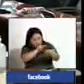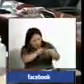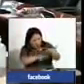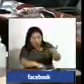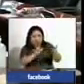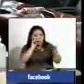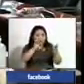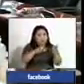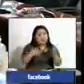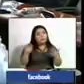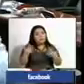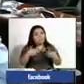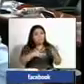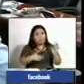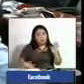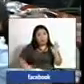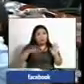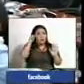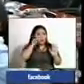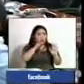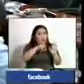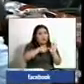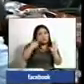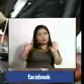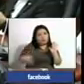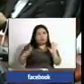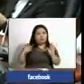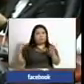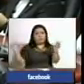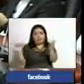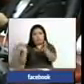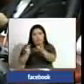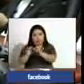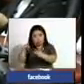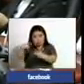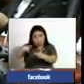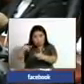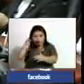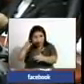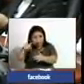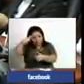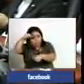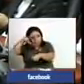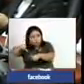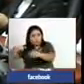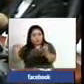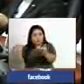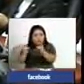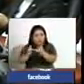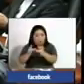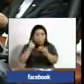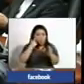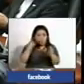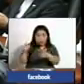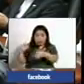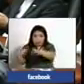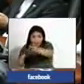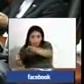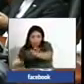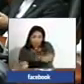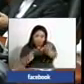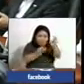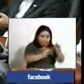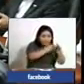publicaciones y esperan que el presidente sancione lo aprobado durante la plenaria de este miércoles. Es decir, cuando lleguen a casa presidencial, los